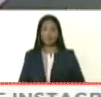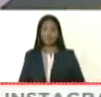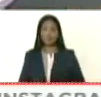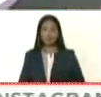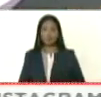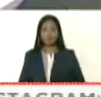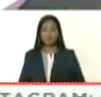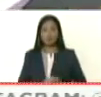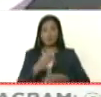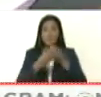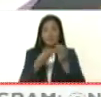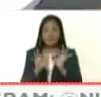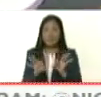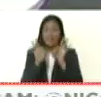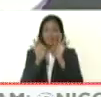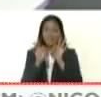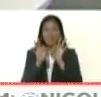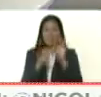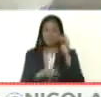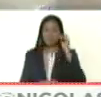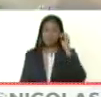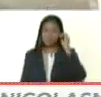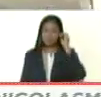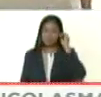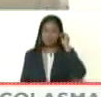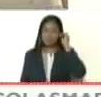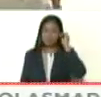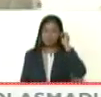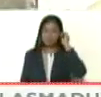Para ser más exacto,